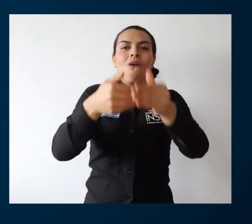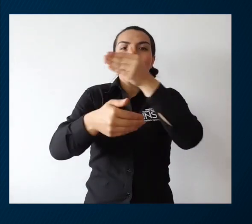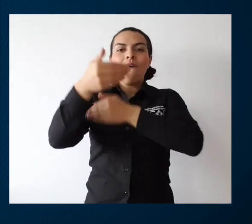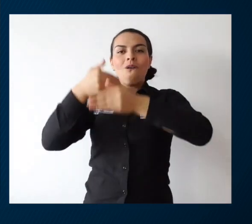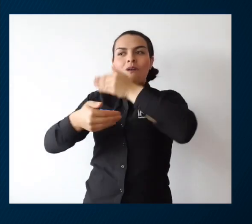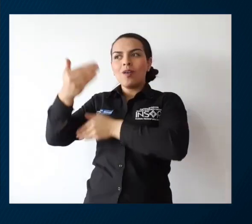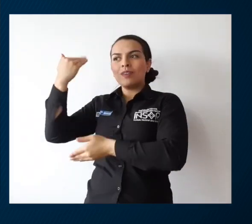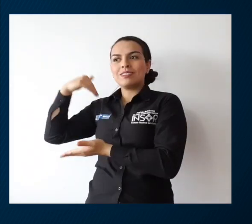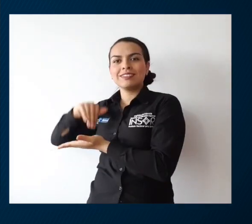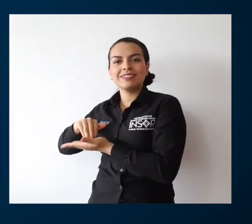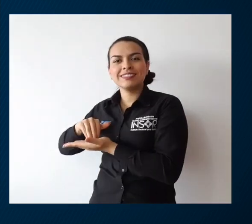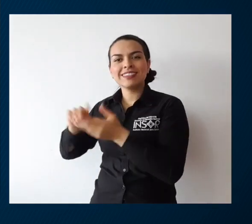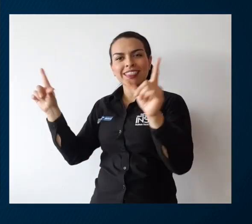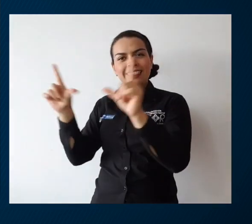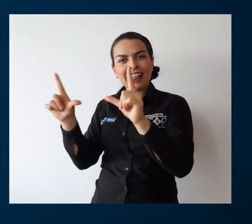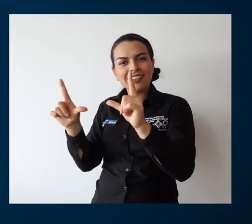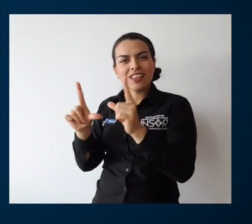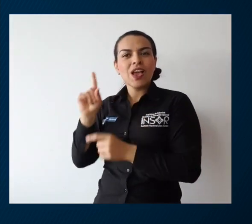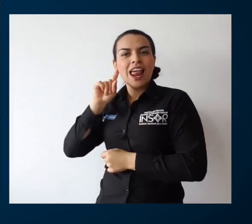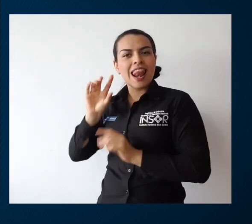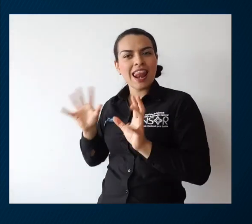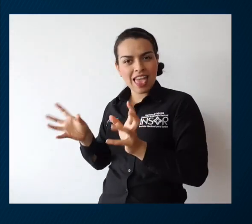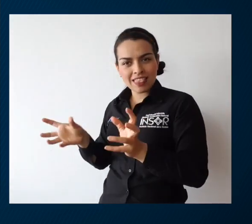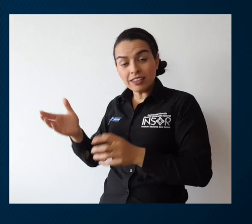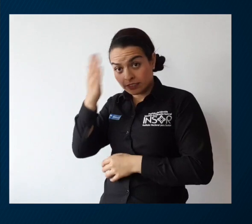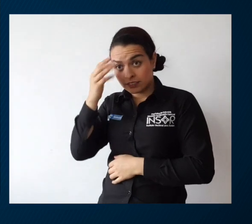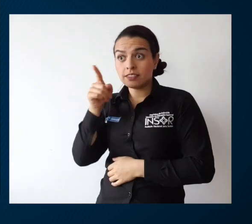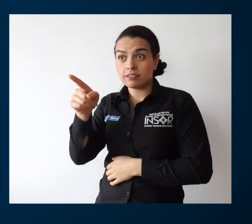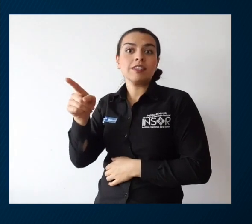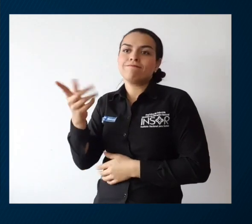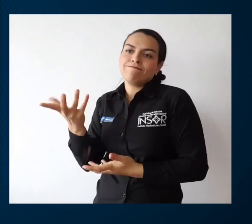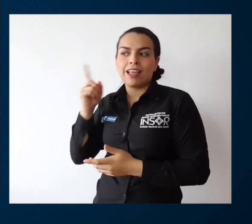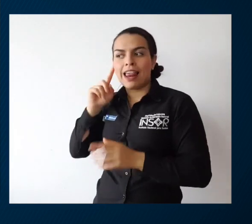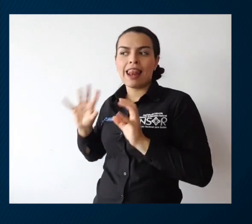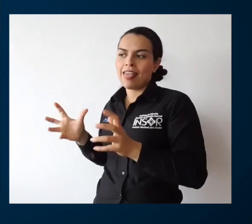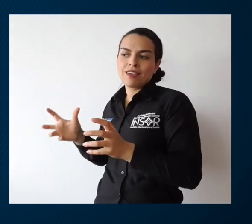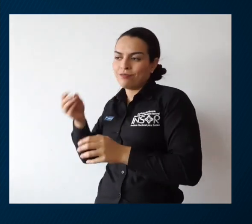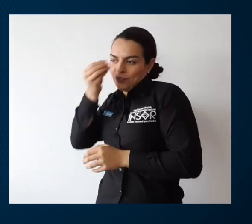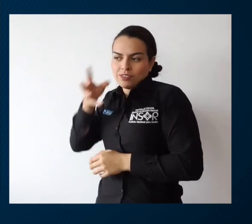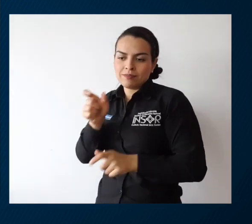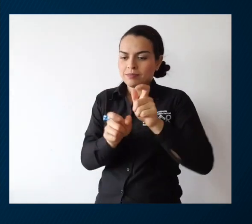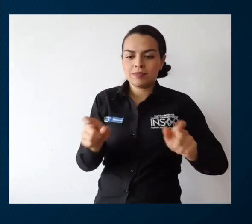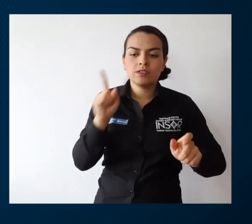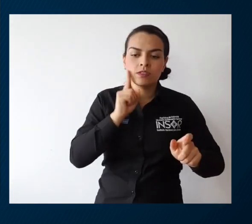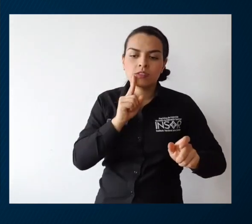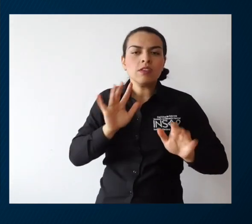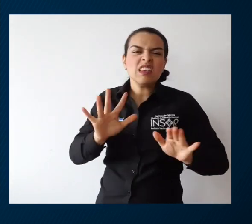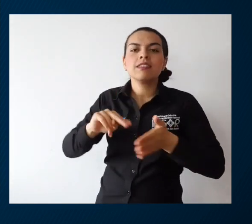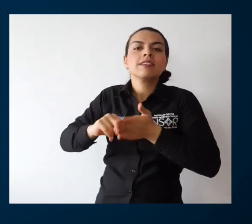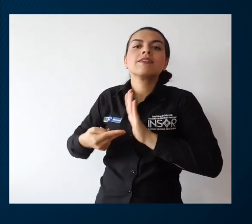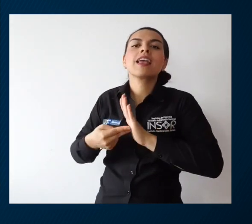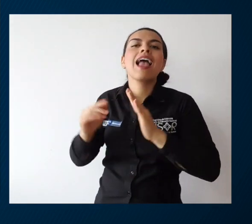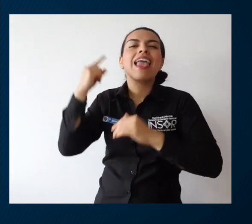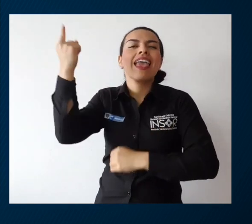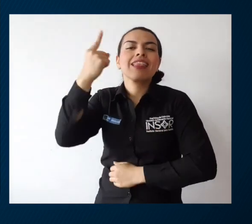que nos remite de nuevo a la televisión y a la radio. Por supuesto, la radio no es accesible para personas sordas, pero como instrumentos para llegar a